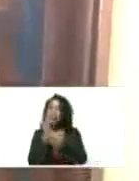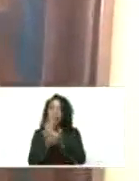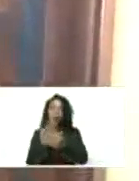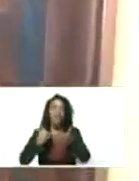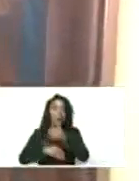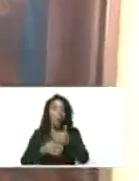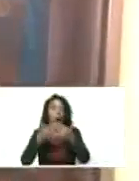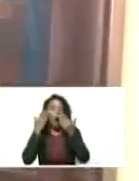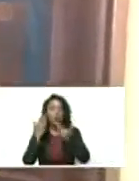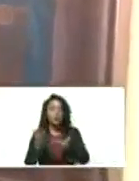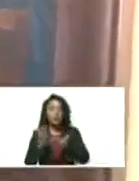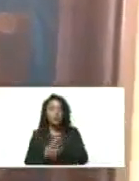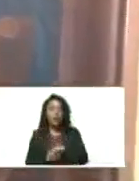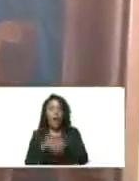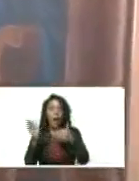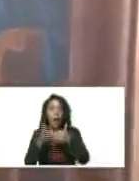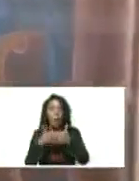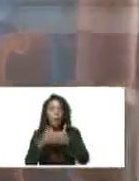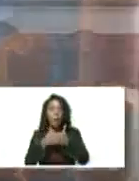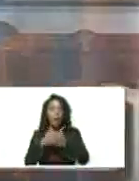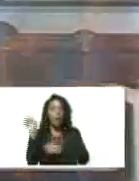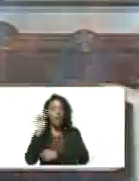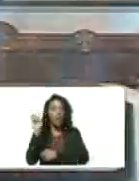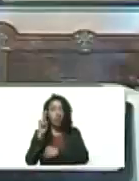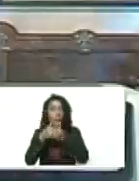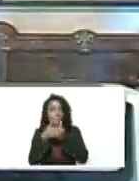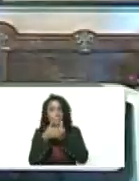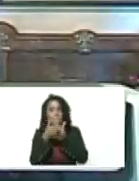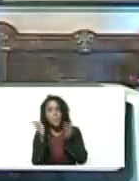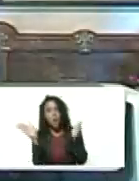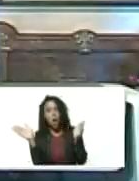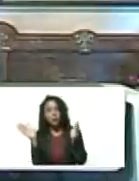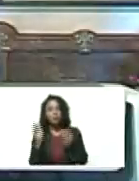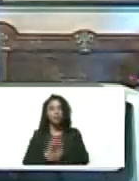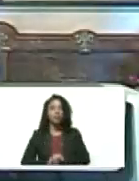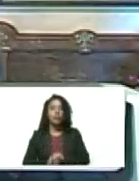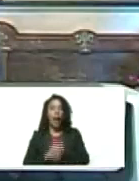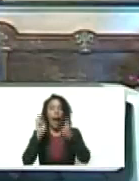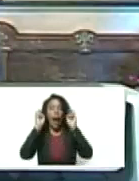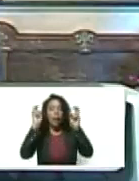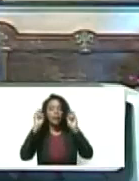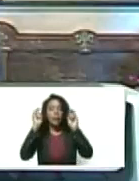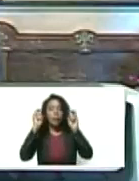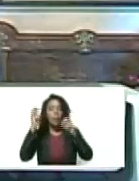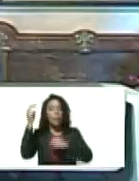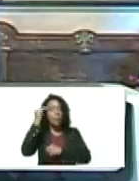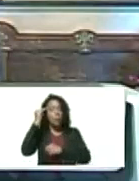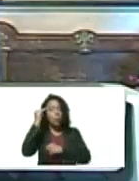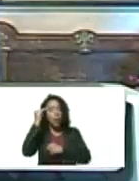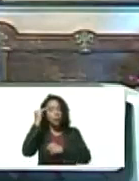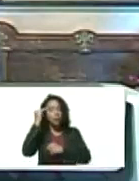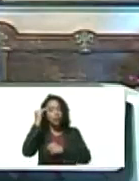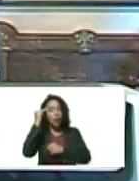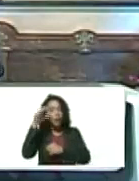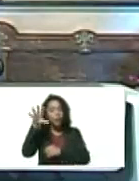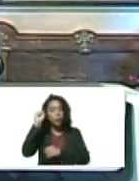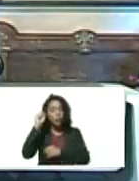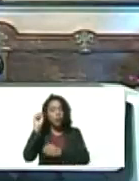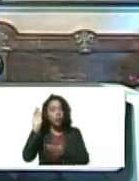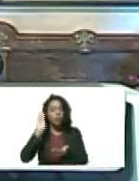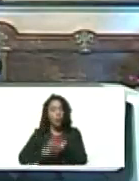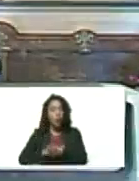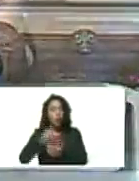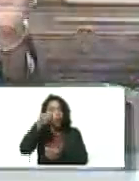aquí y las puertas de venezuela están abiertas en el marco del memorándum de entendimiento del estatuto de roma